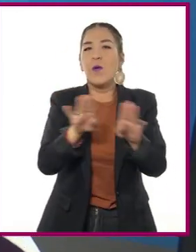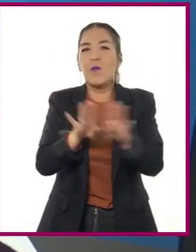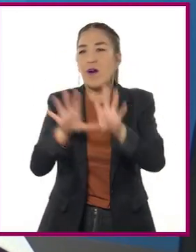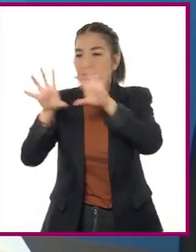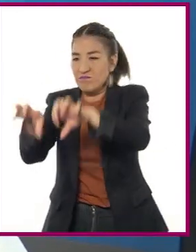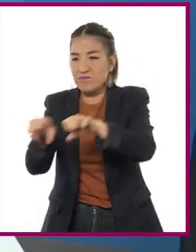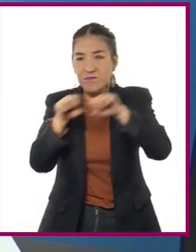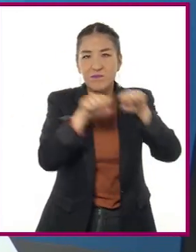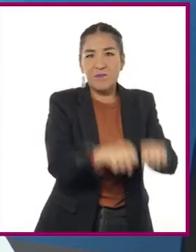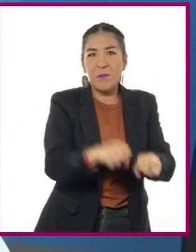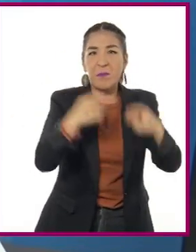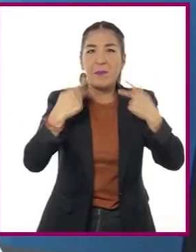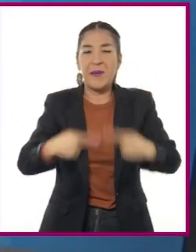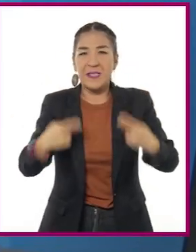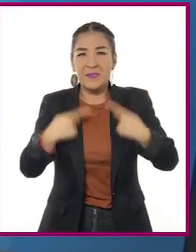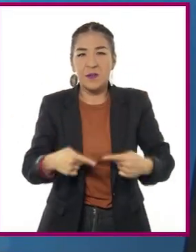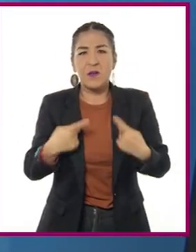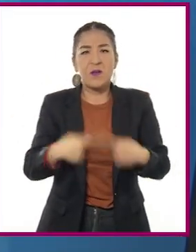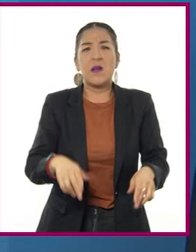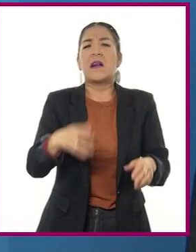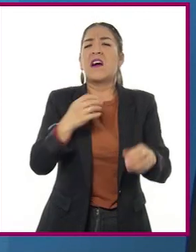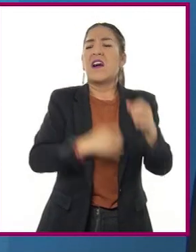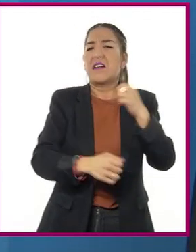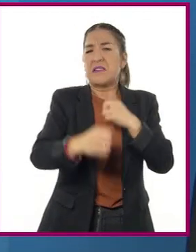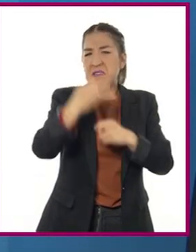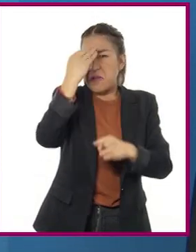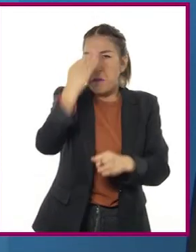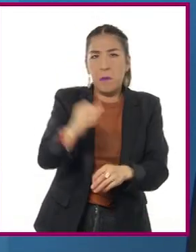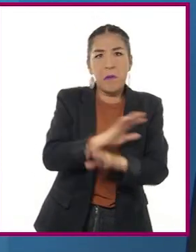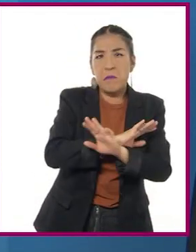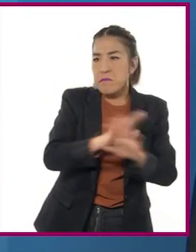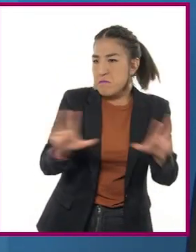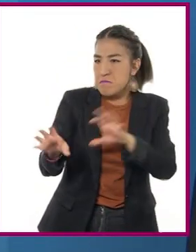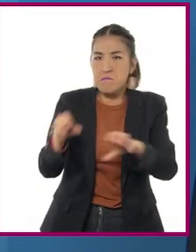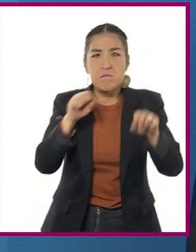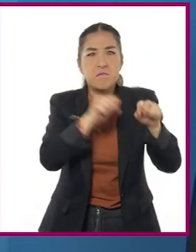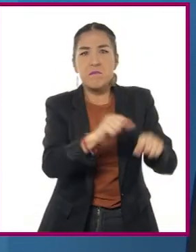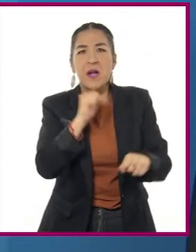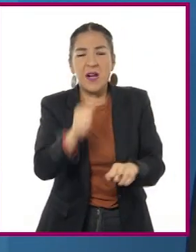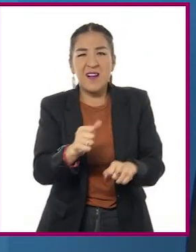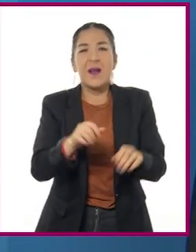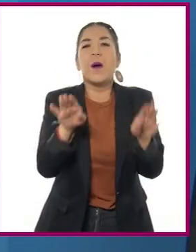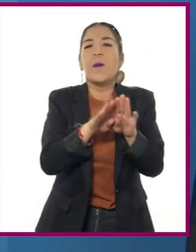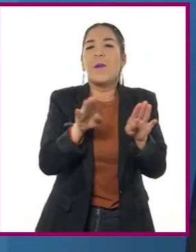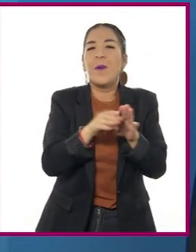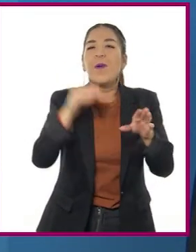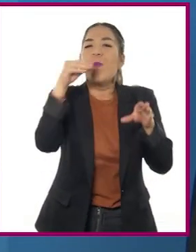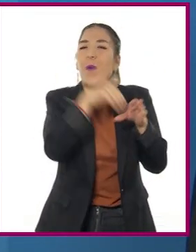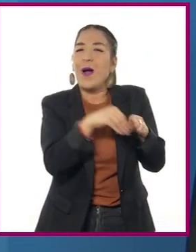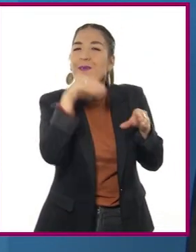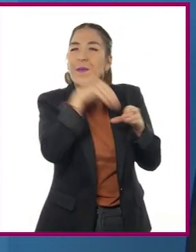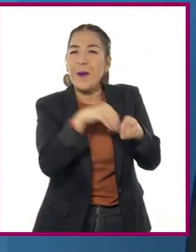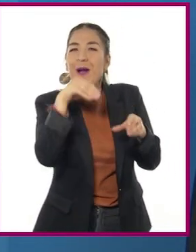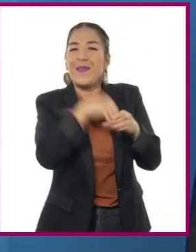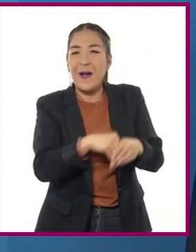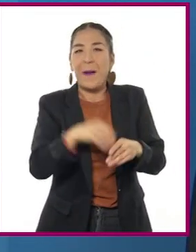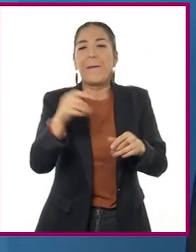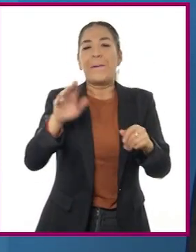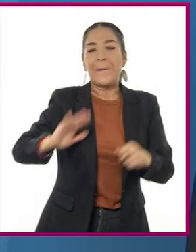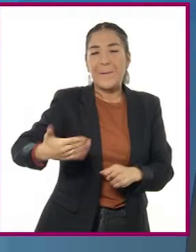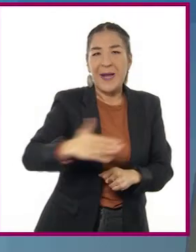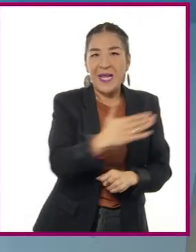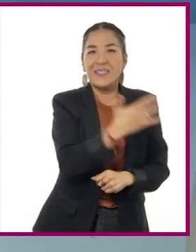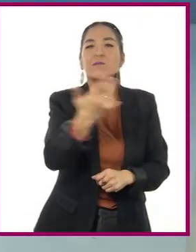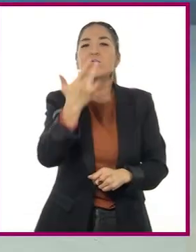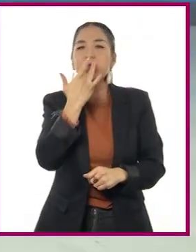mucho tiempo que no había cazado ninguno, juntaba muchos peces y ranas, que saltaban y andaban